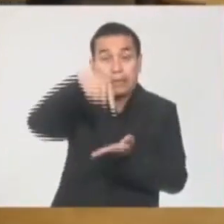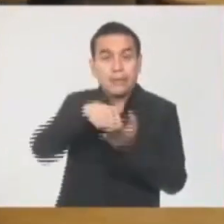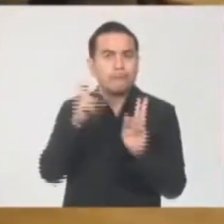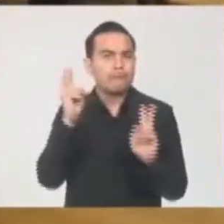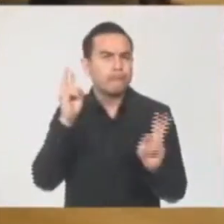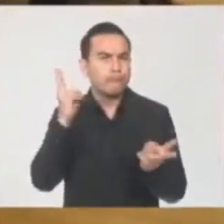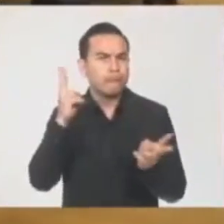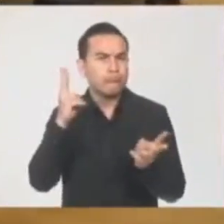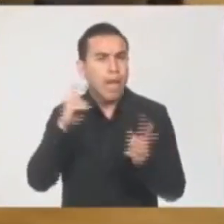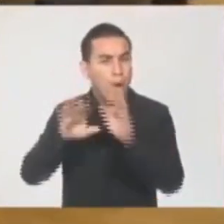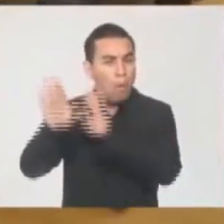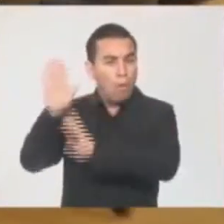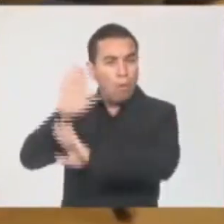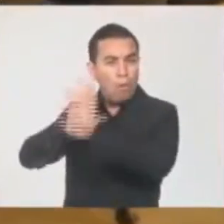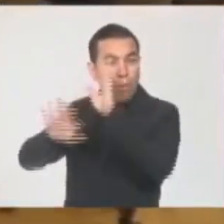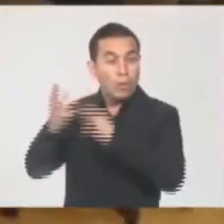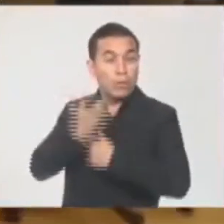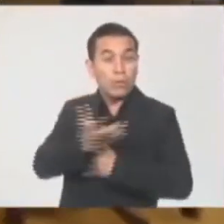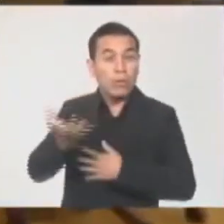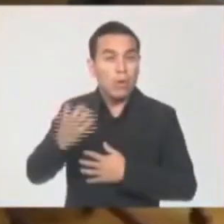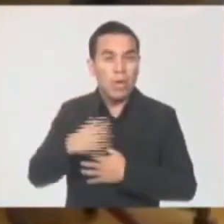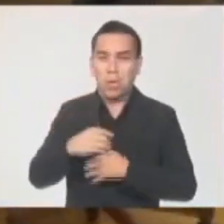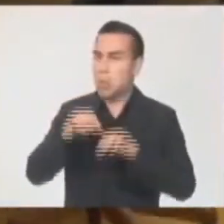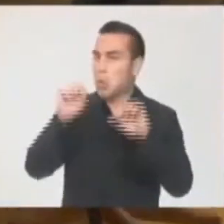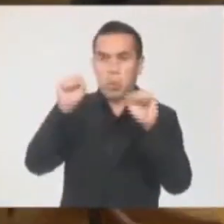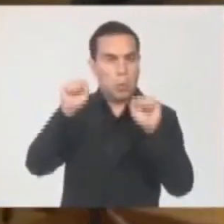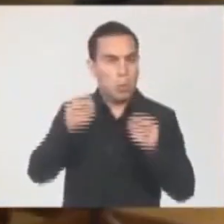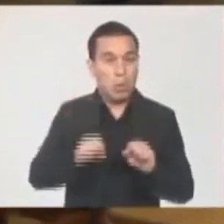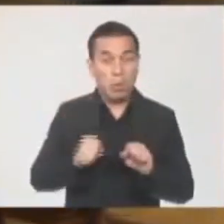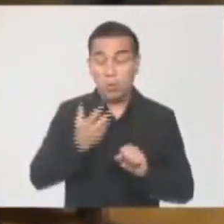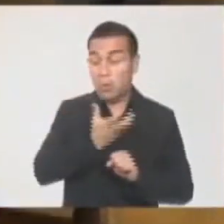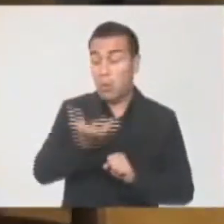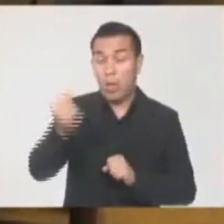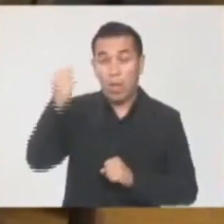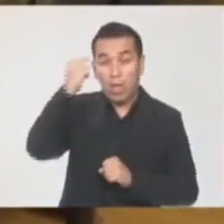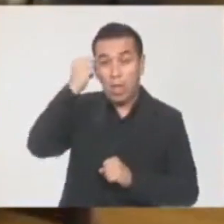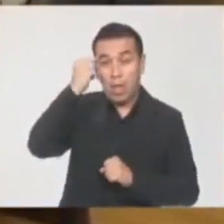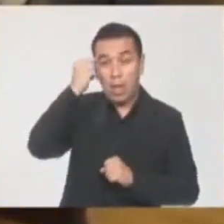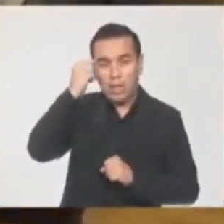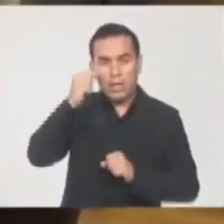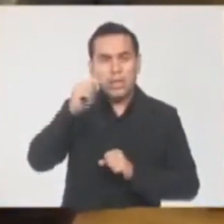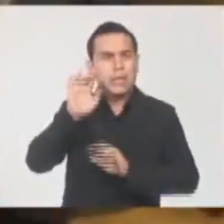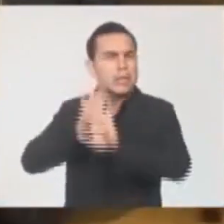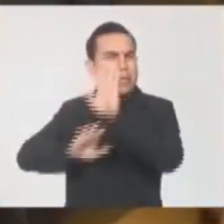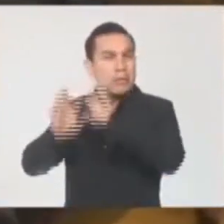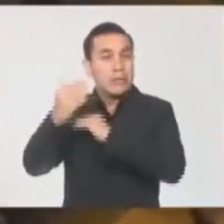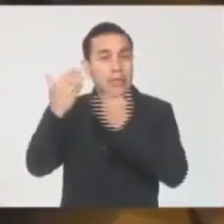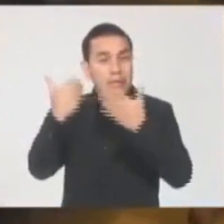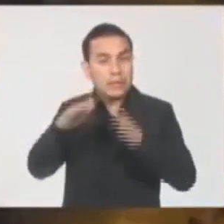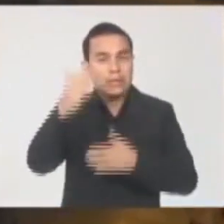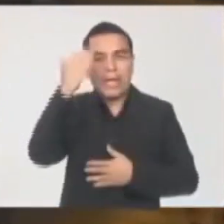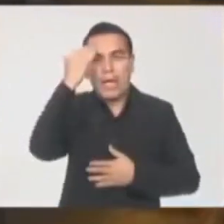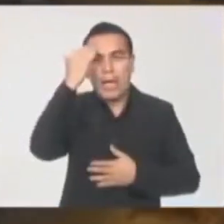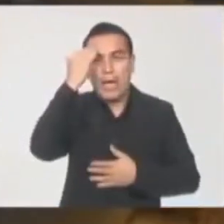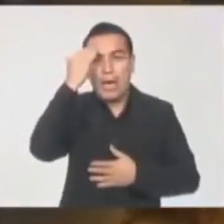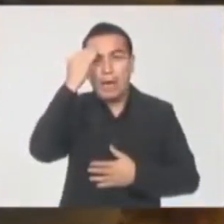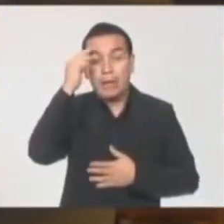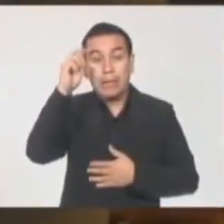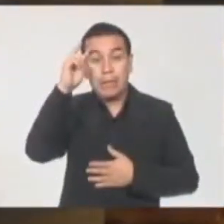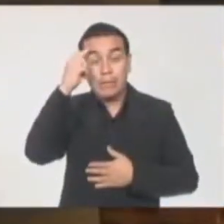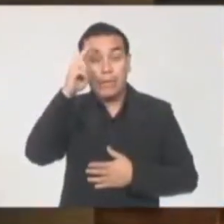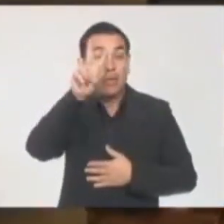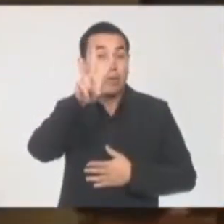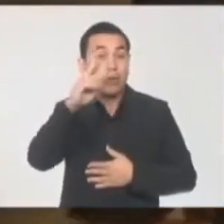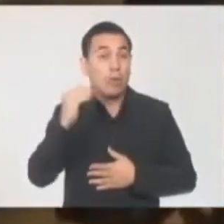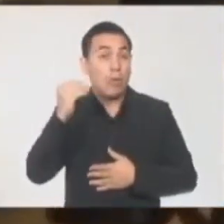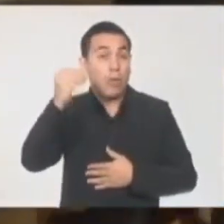a pesar de que todos decían que eso era algo imposible. El resto de la historia ustedes ya la conocen, y eso que solo tuvimos